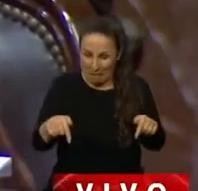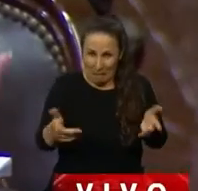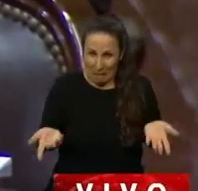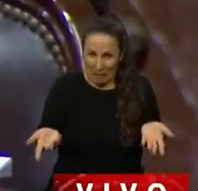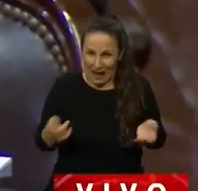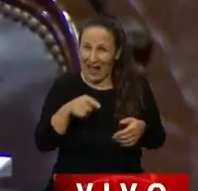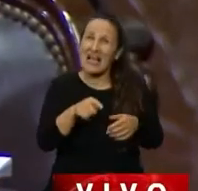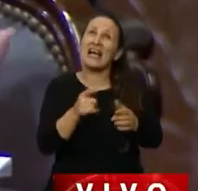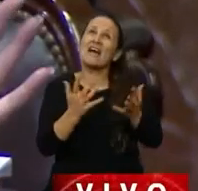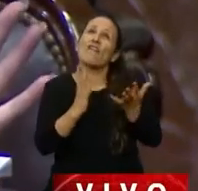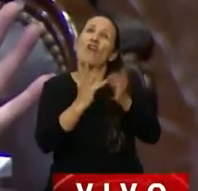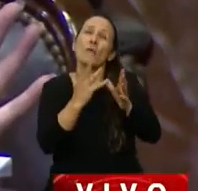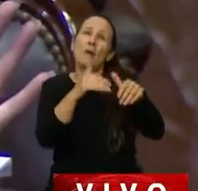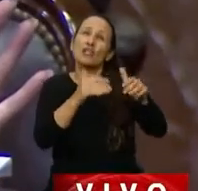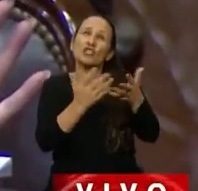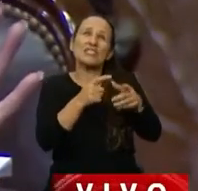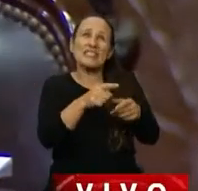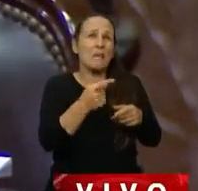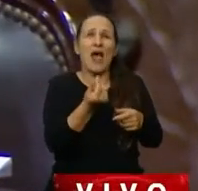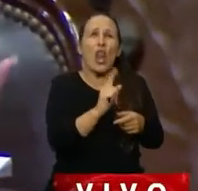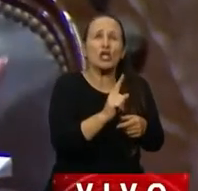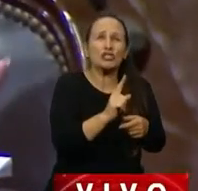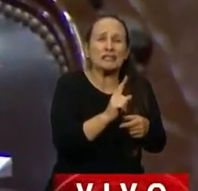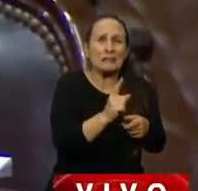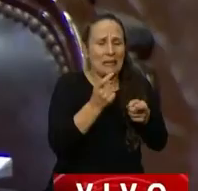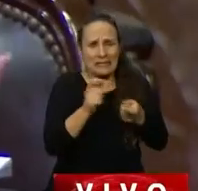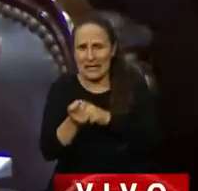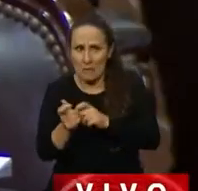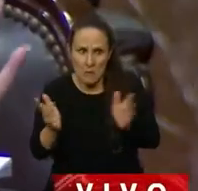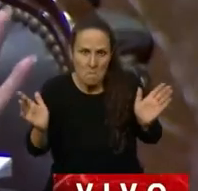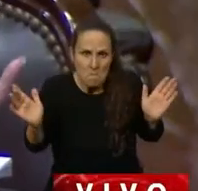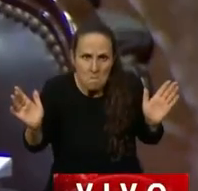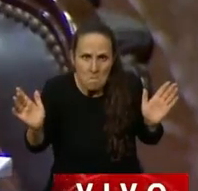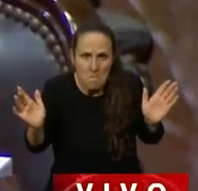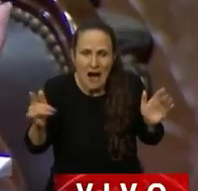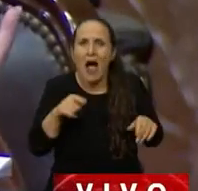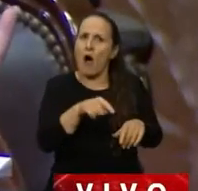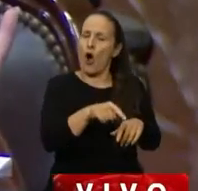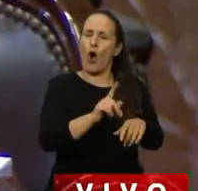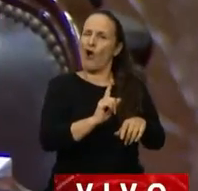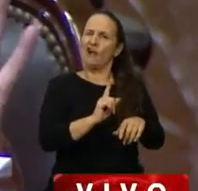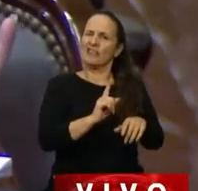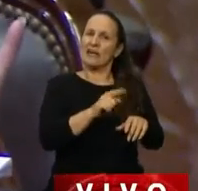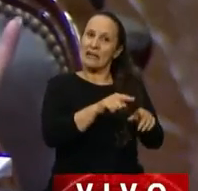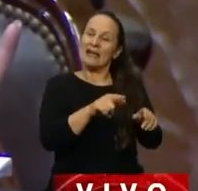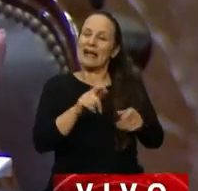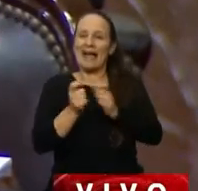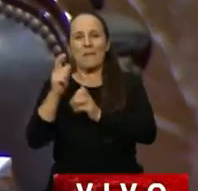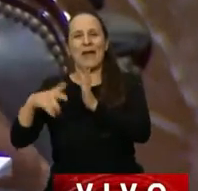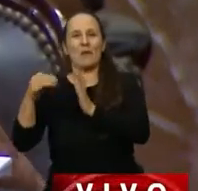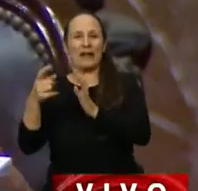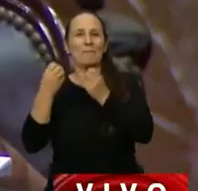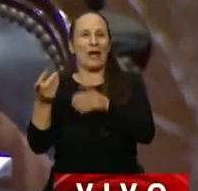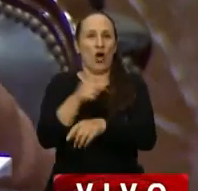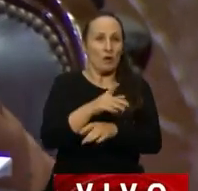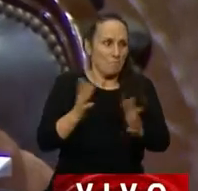evidencia de que el sistema actual no sirva. Y tampoco podemos decir que esto va a ser mejor.